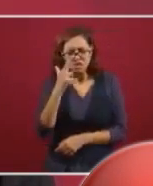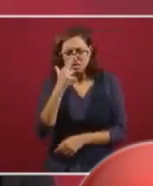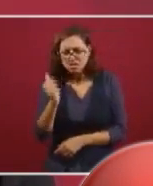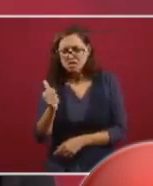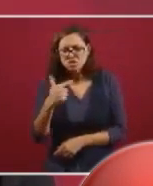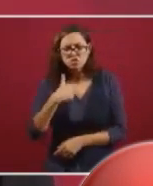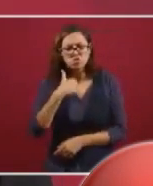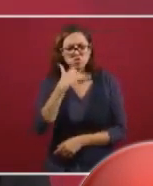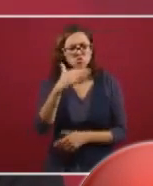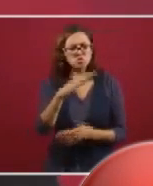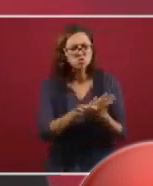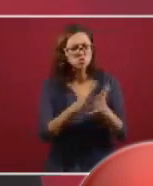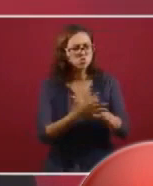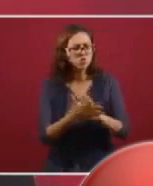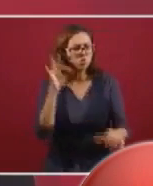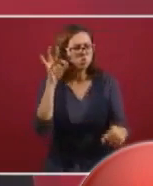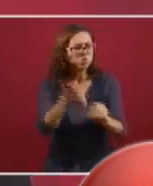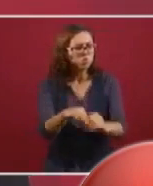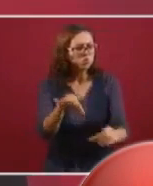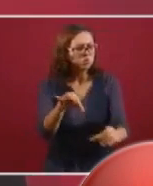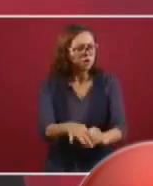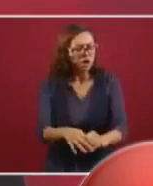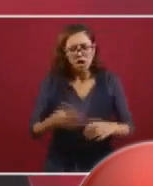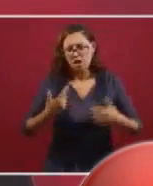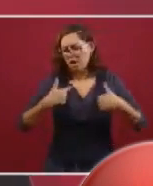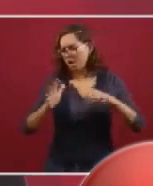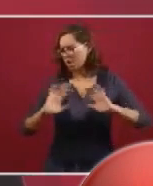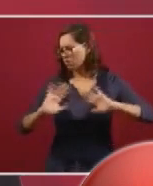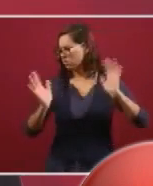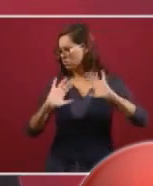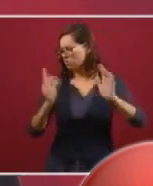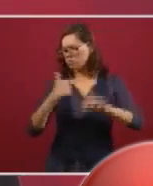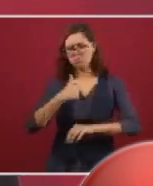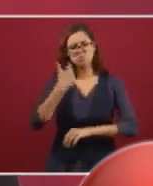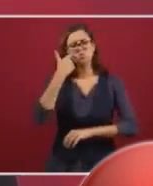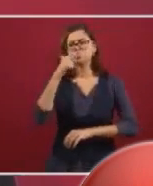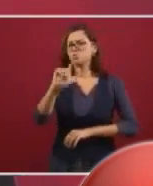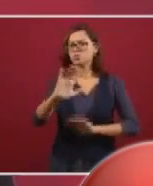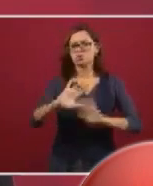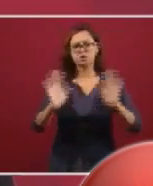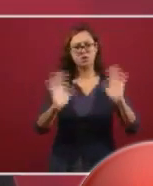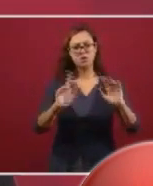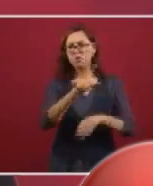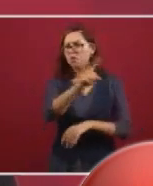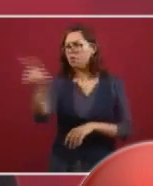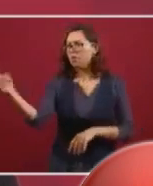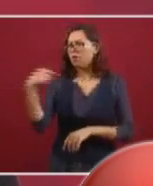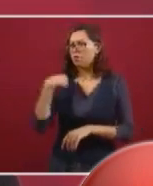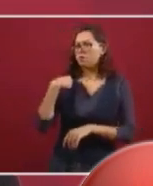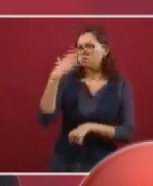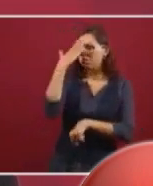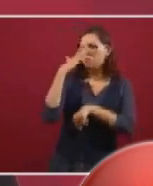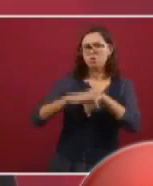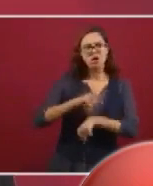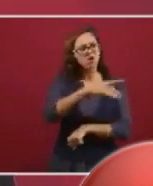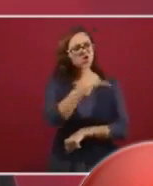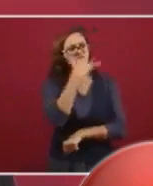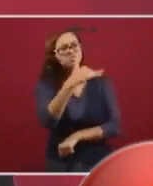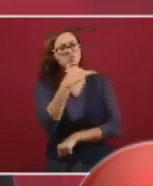de la corrupción? ¿No quiero pasar así a la historia?